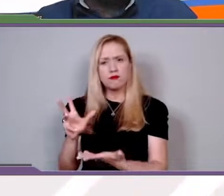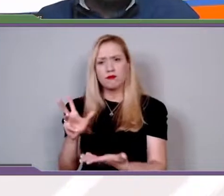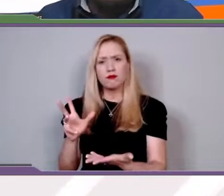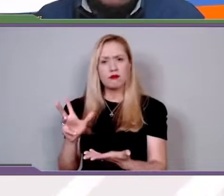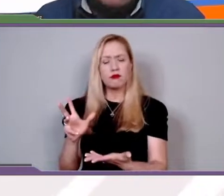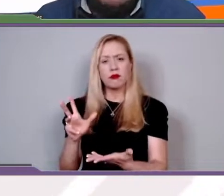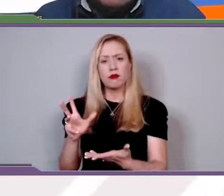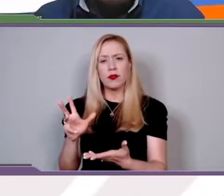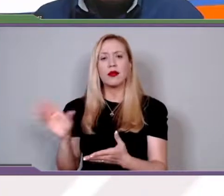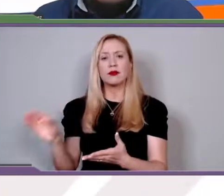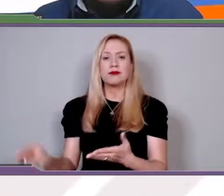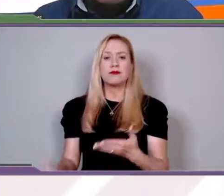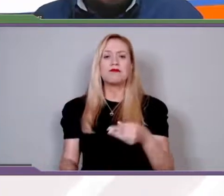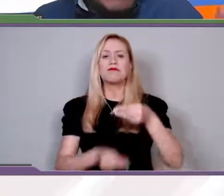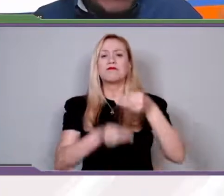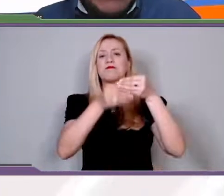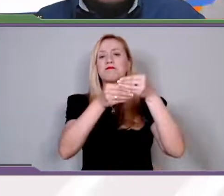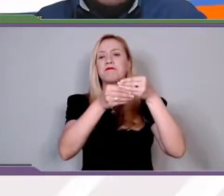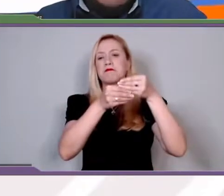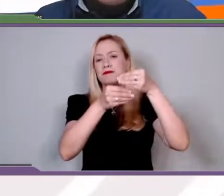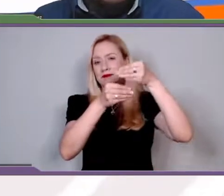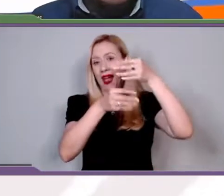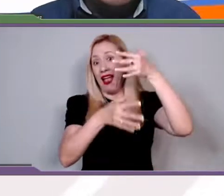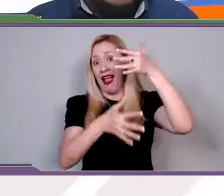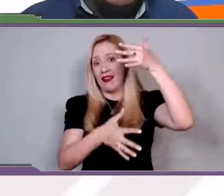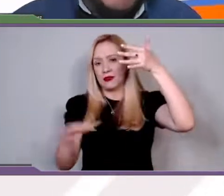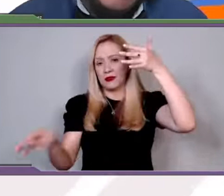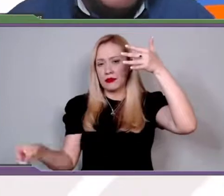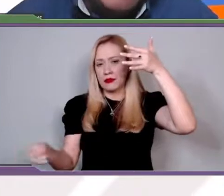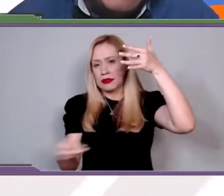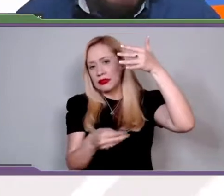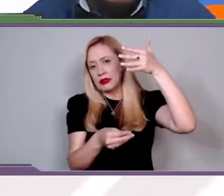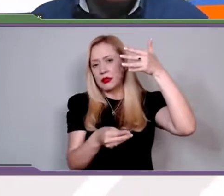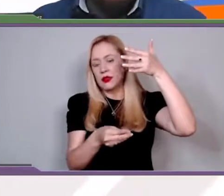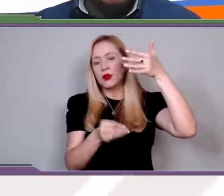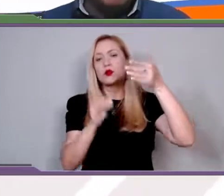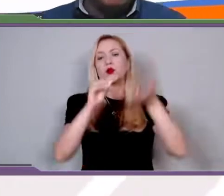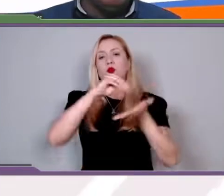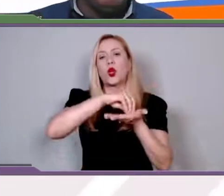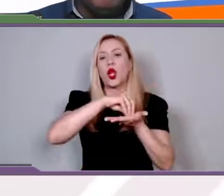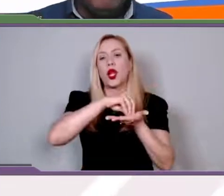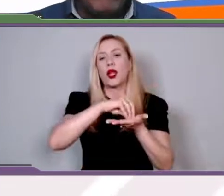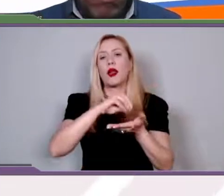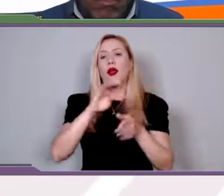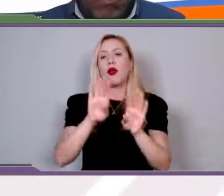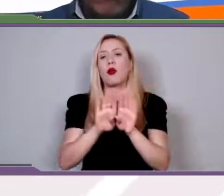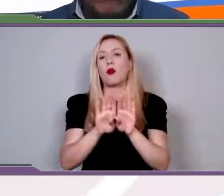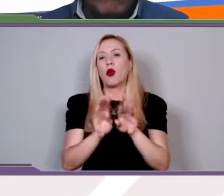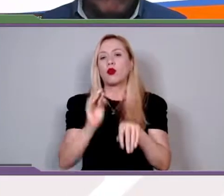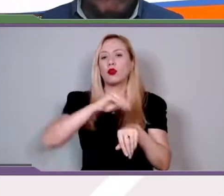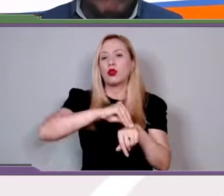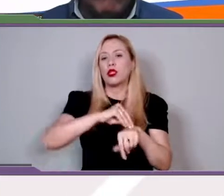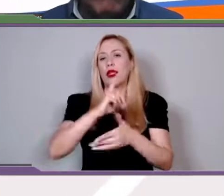podemos clasificar alguna discapacidad que es inherente a la persona mayor.